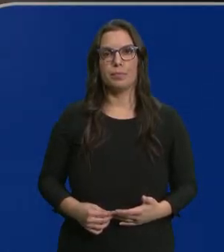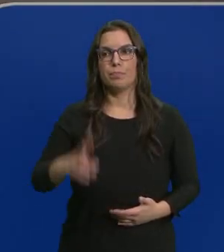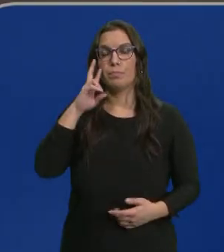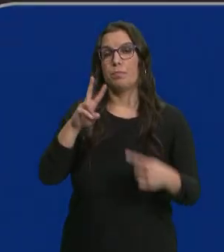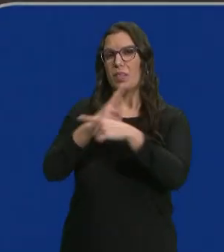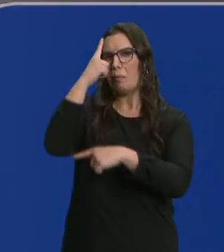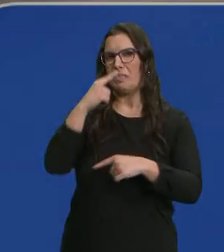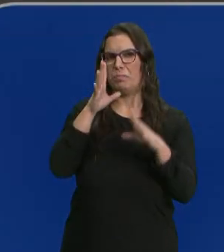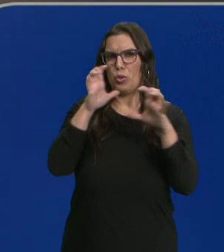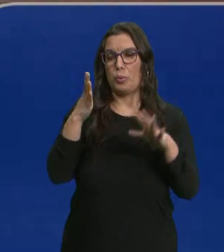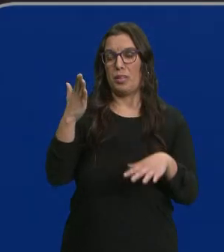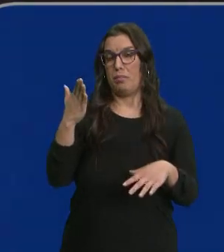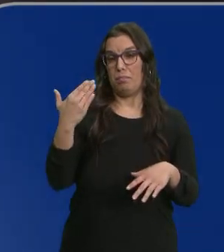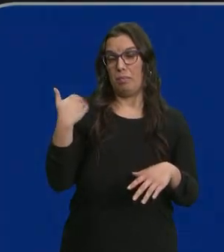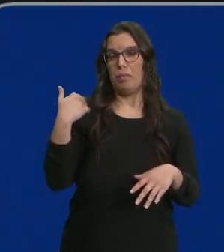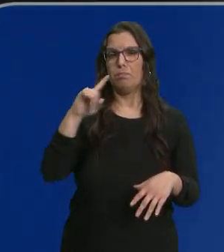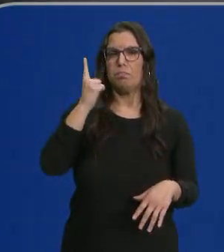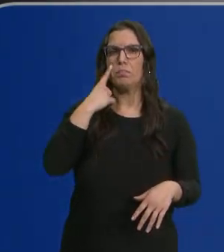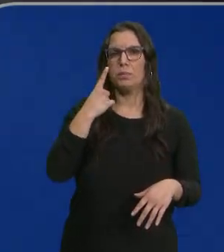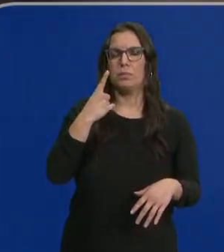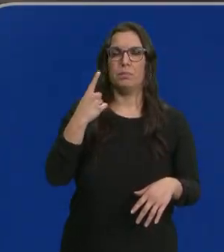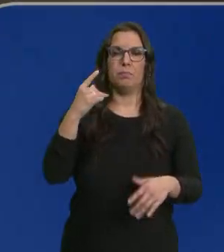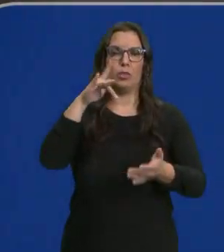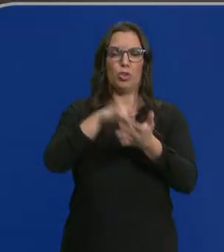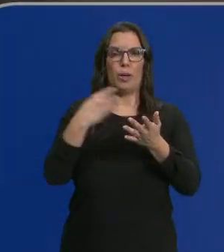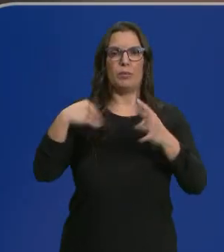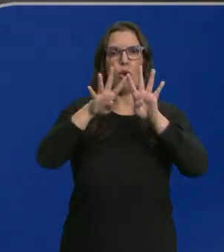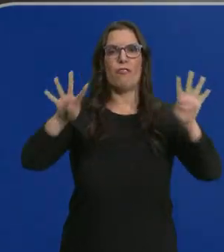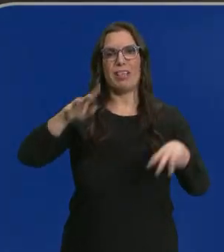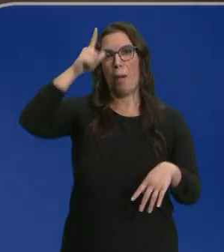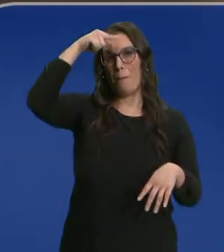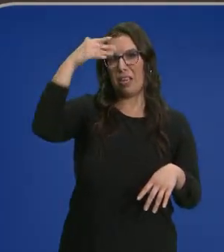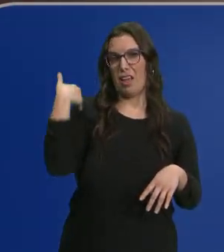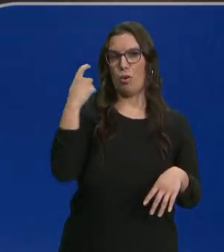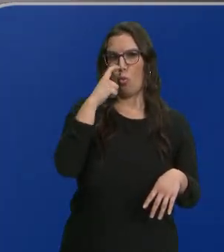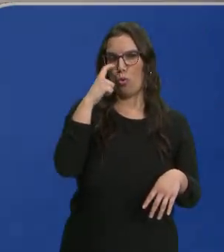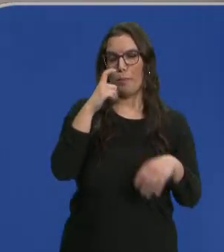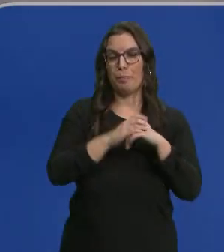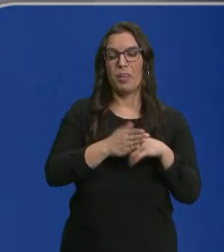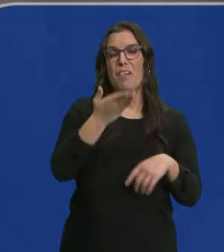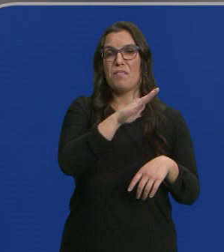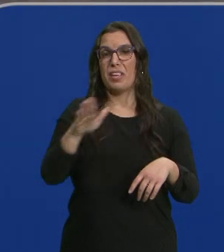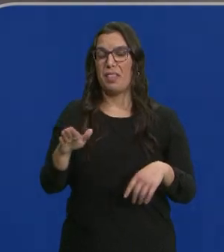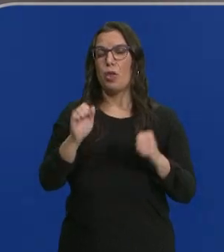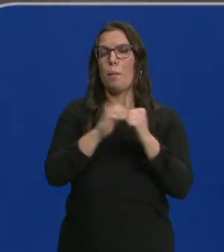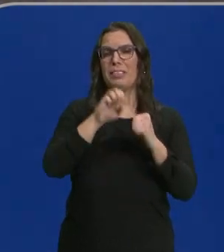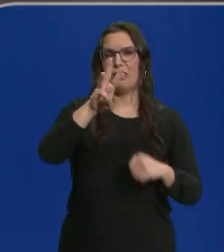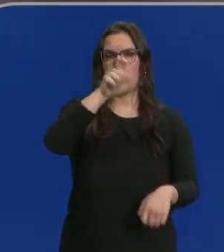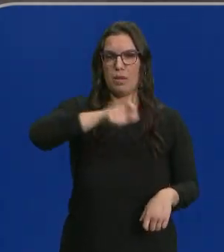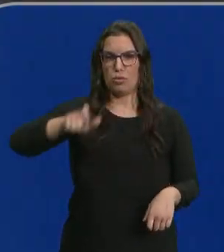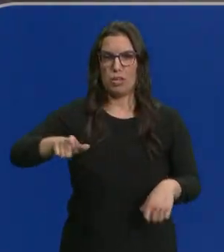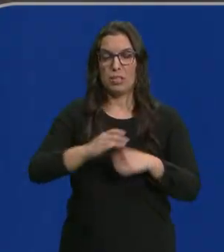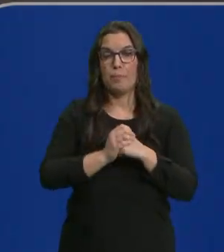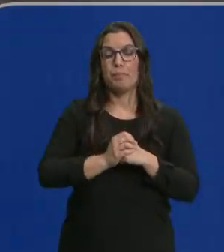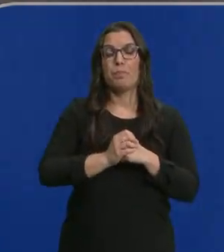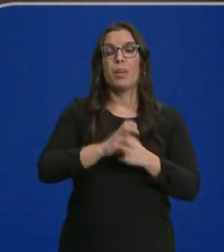Son las terribles imágenes que conocíamos hasta ahora de la tragedia que se vivió en la valla de Melilla el pasado mes de junio. Fallecieron al menos 23 personas.